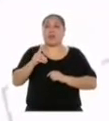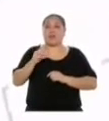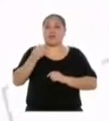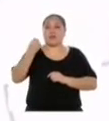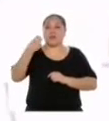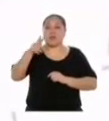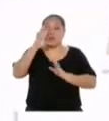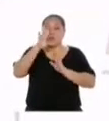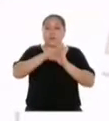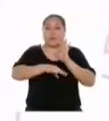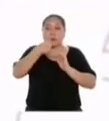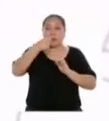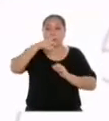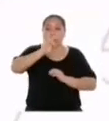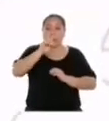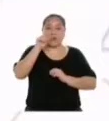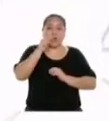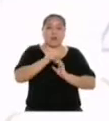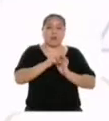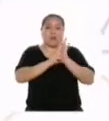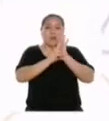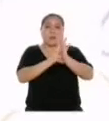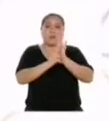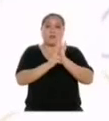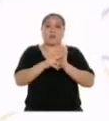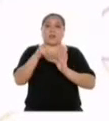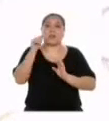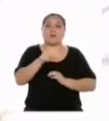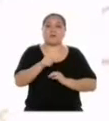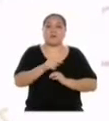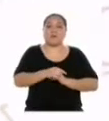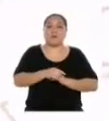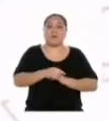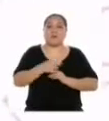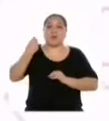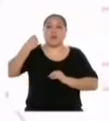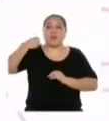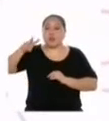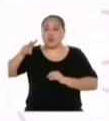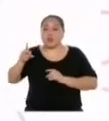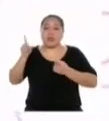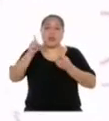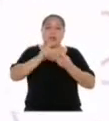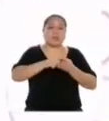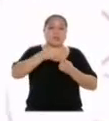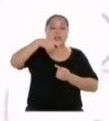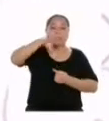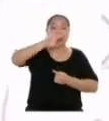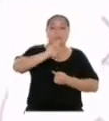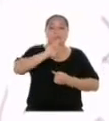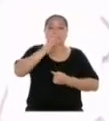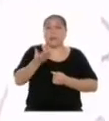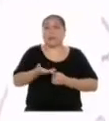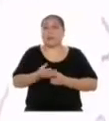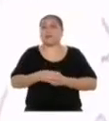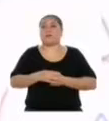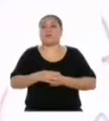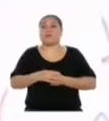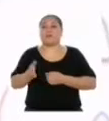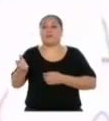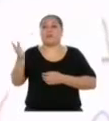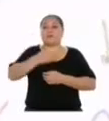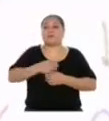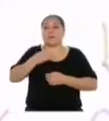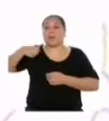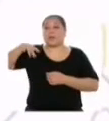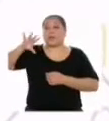años a menos de 18, lo podríamos representar con la expresión de 12 años a 17. El siguiente intervalo